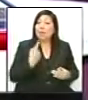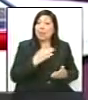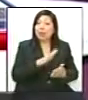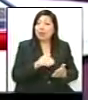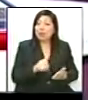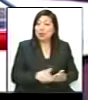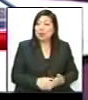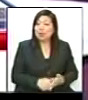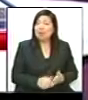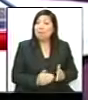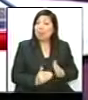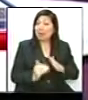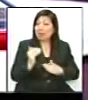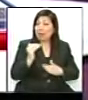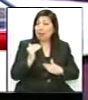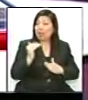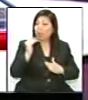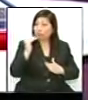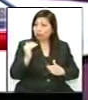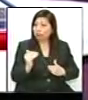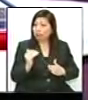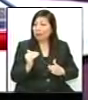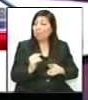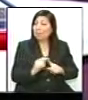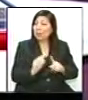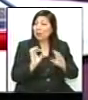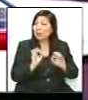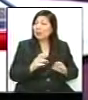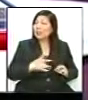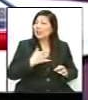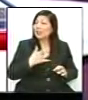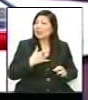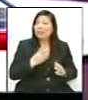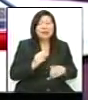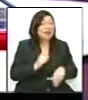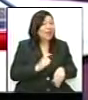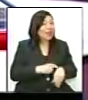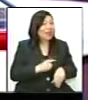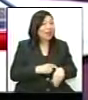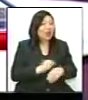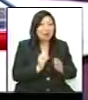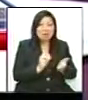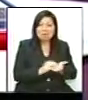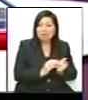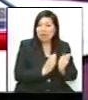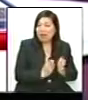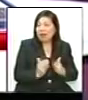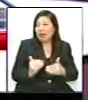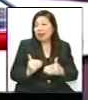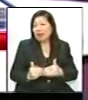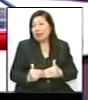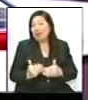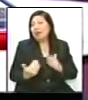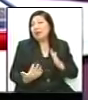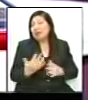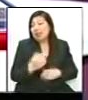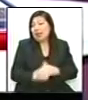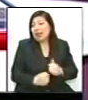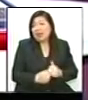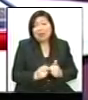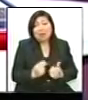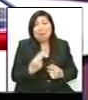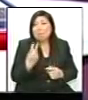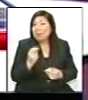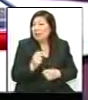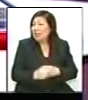todos, para el grande, para el pequeño, pero que la gente sienta que le llega en el tiempo adecuado, no de aquí a 15 años, no de aquí a